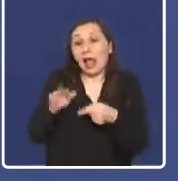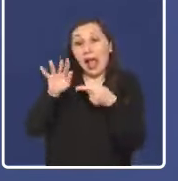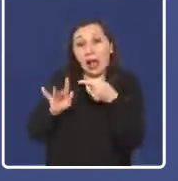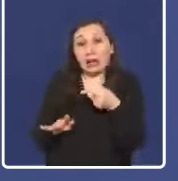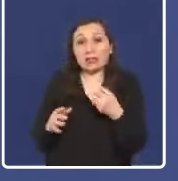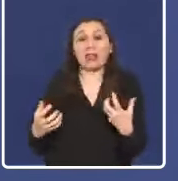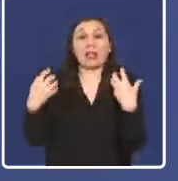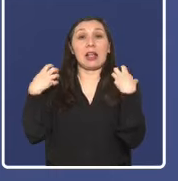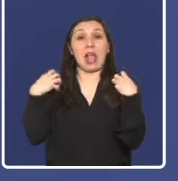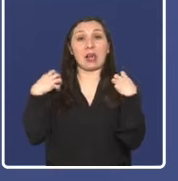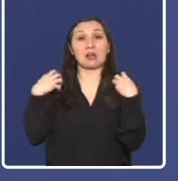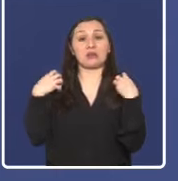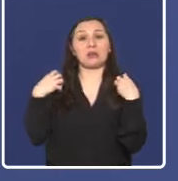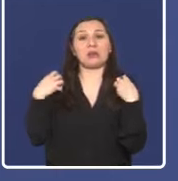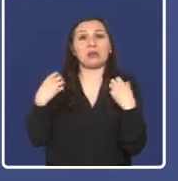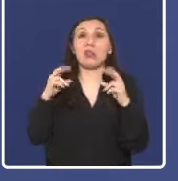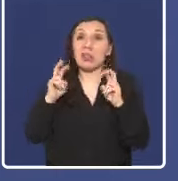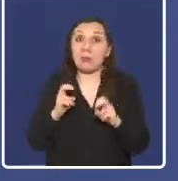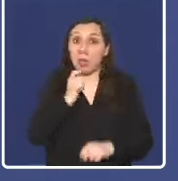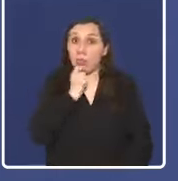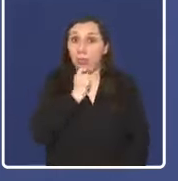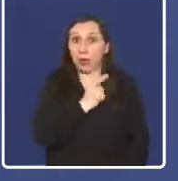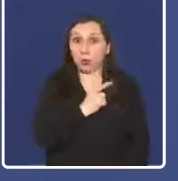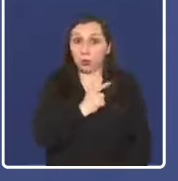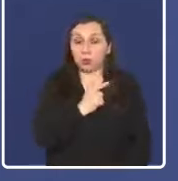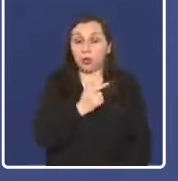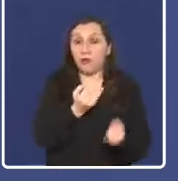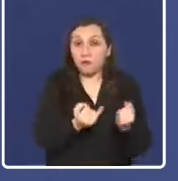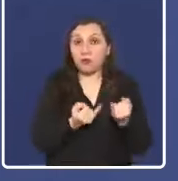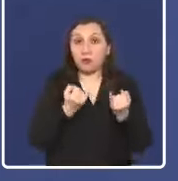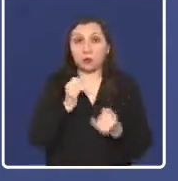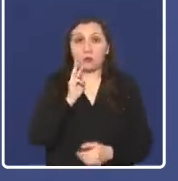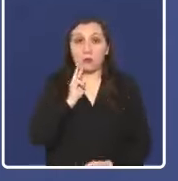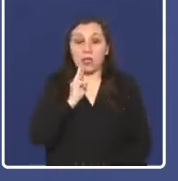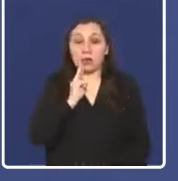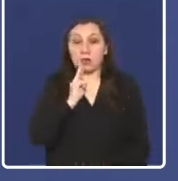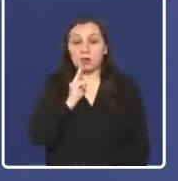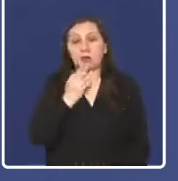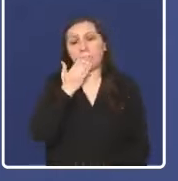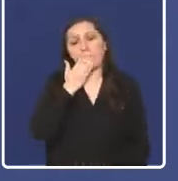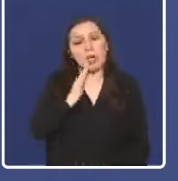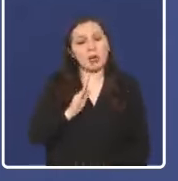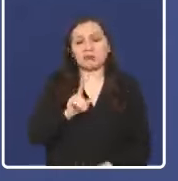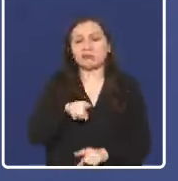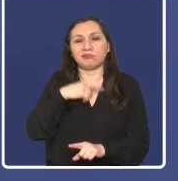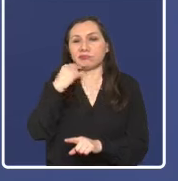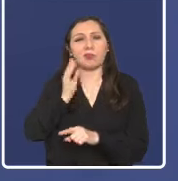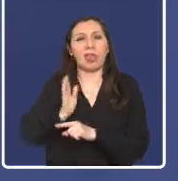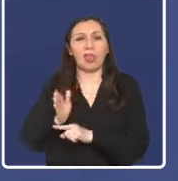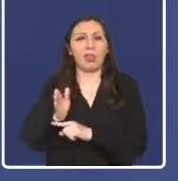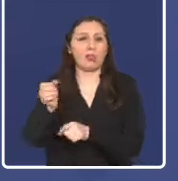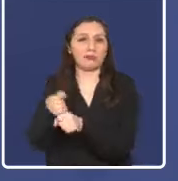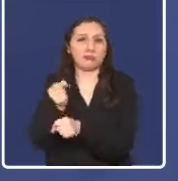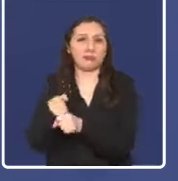características del cargo nos pareció, y el carácter de la denuncia, de lo que conocimos el día miércoles, decidimos que era incompatible la